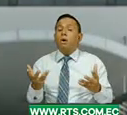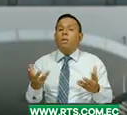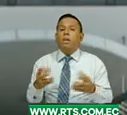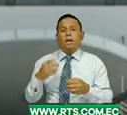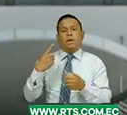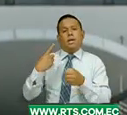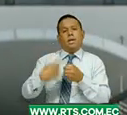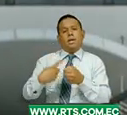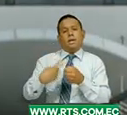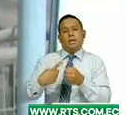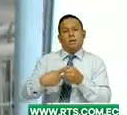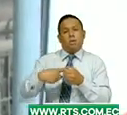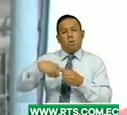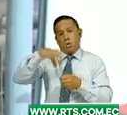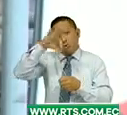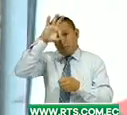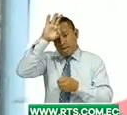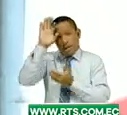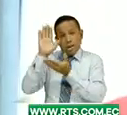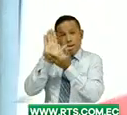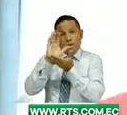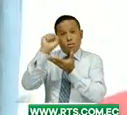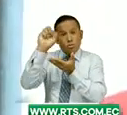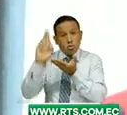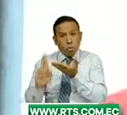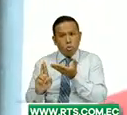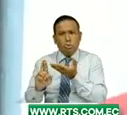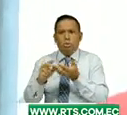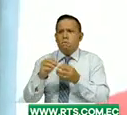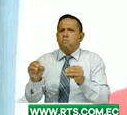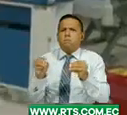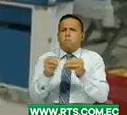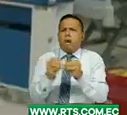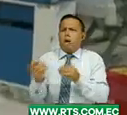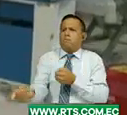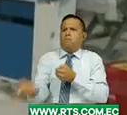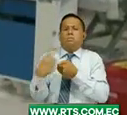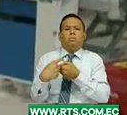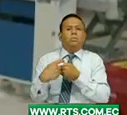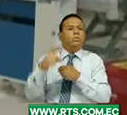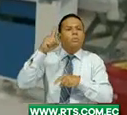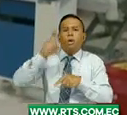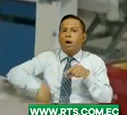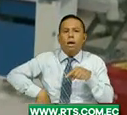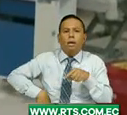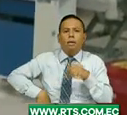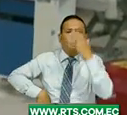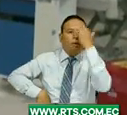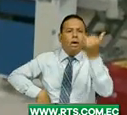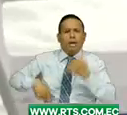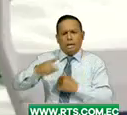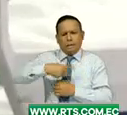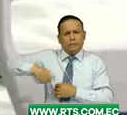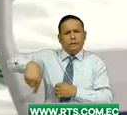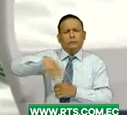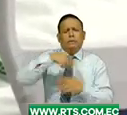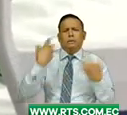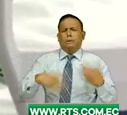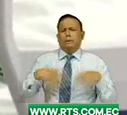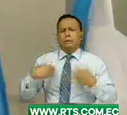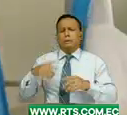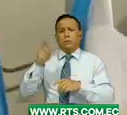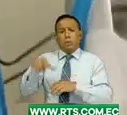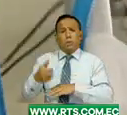Su gerente asegura que no hay espacio para un paciente más. Ante la situación, el director de salud del Instituto de Seguridad Social